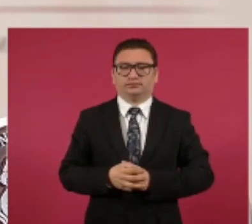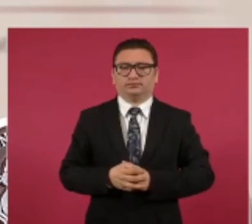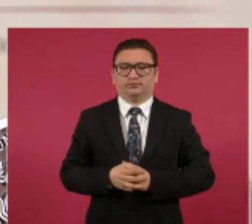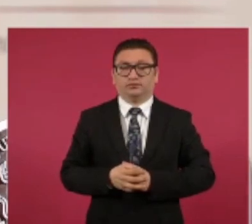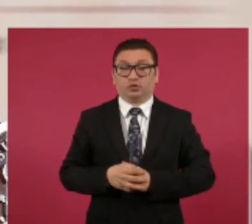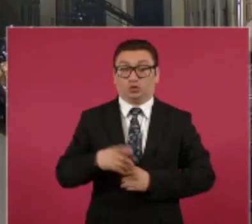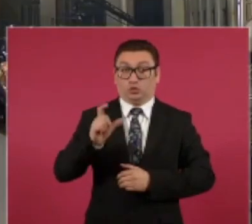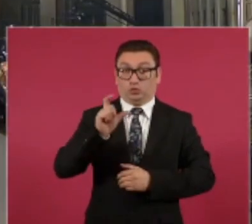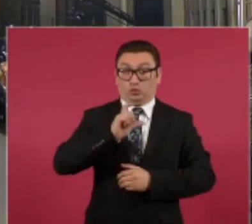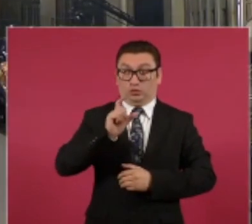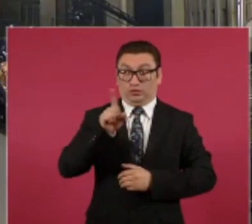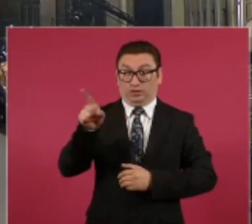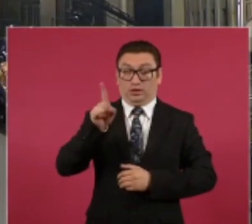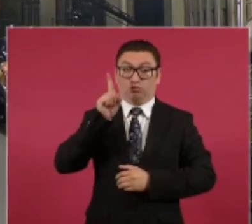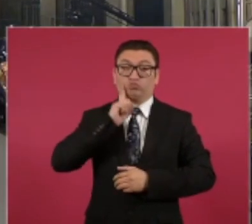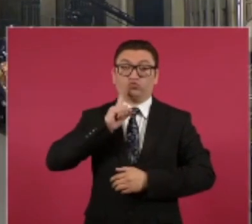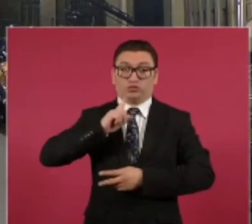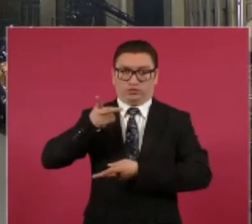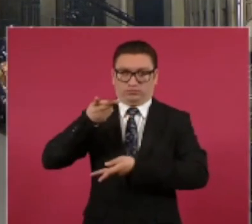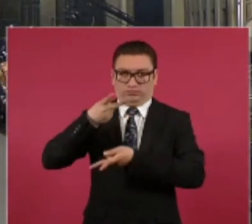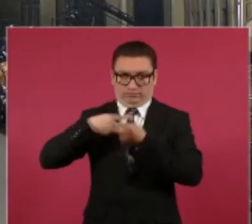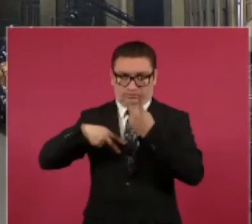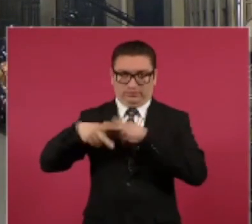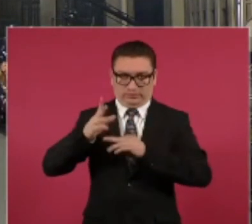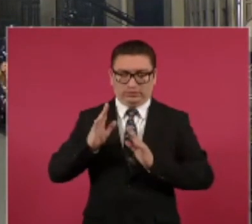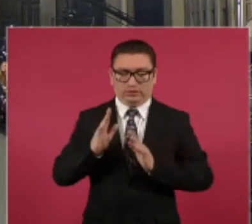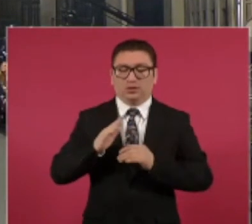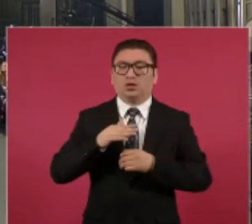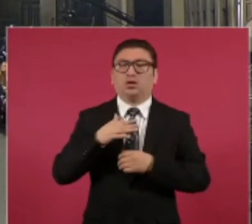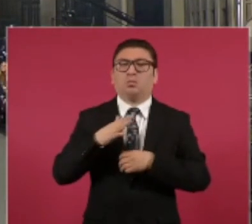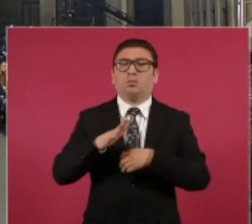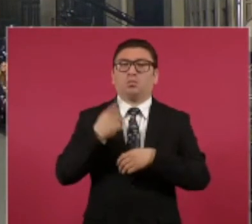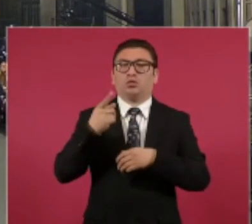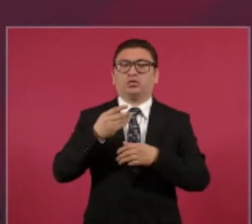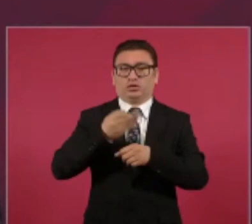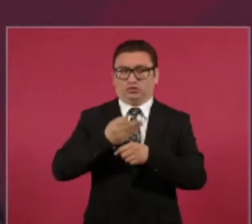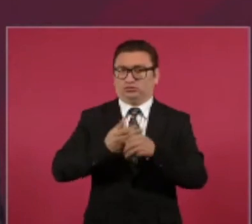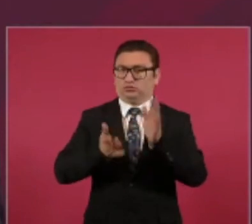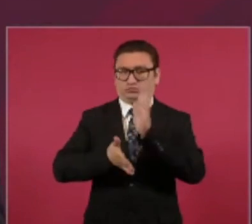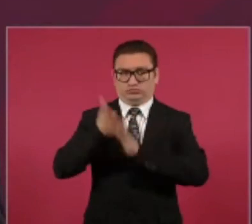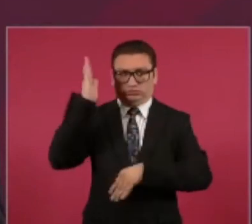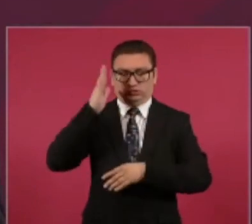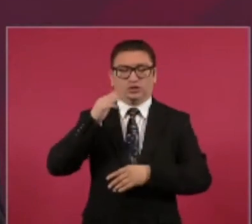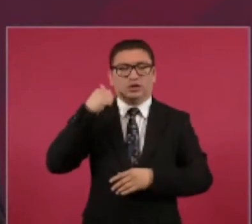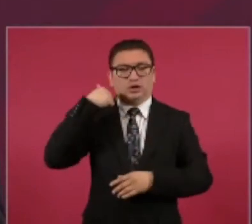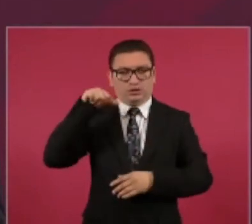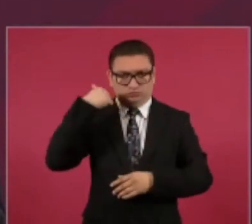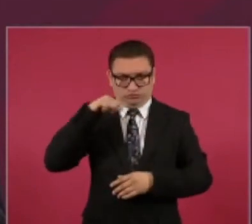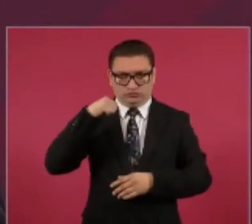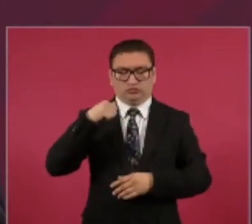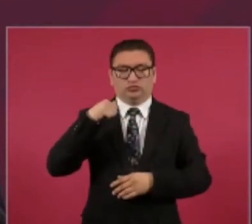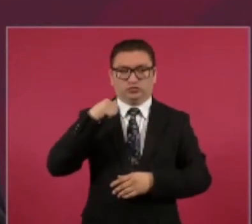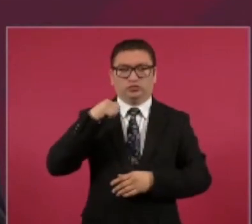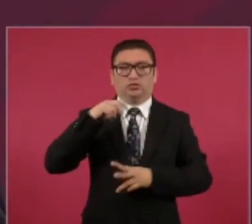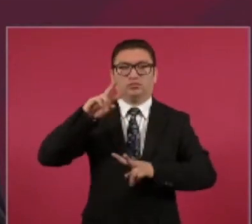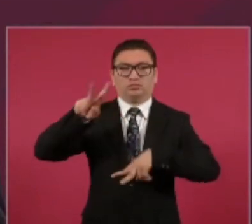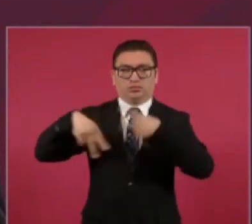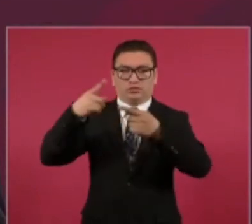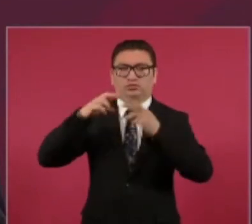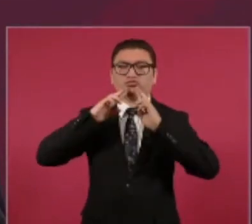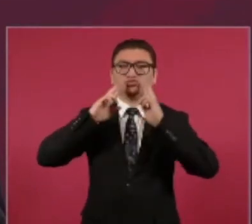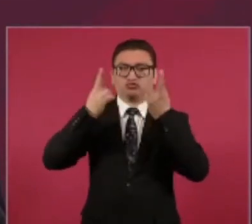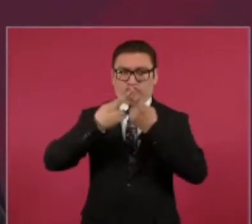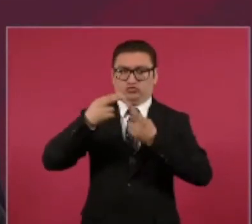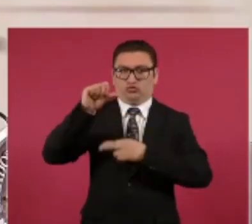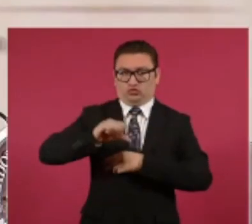ella esté aquí porque vamos a a Acapulco vamos a tener reunión hoy